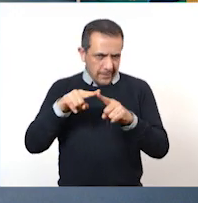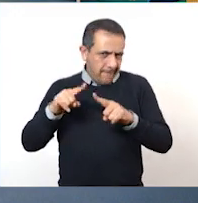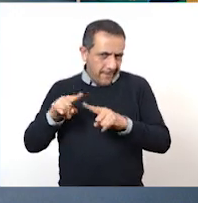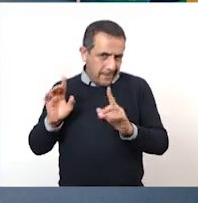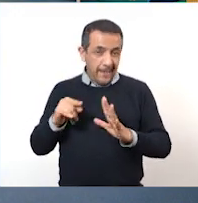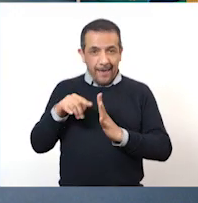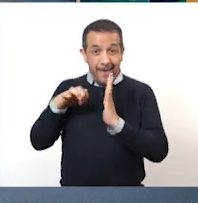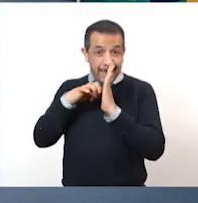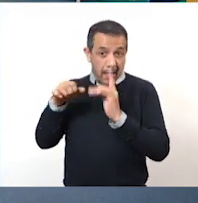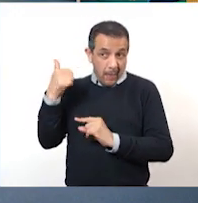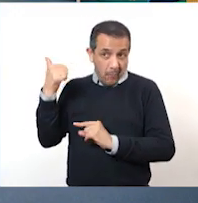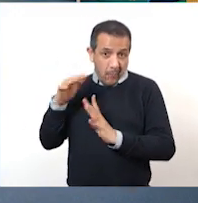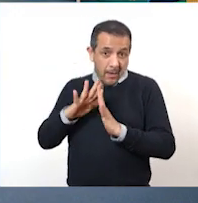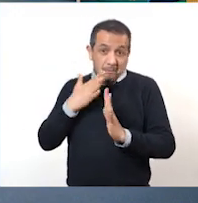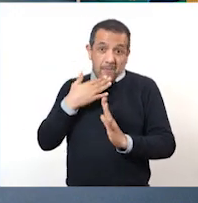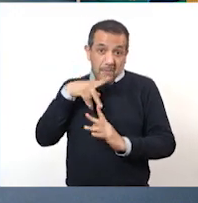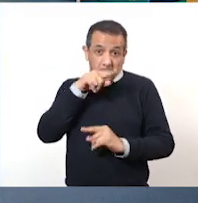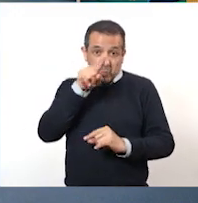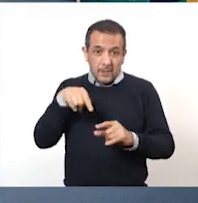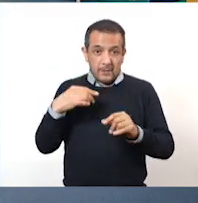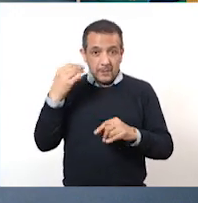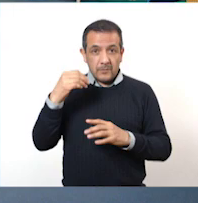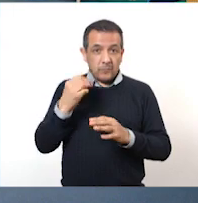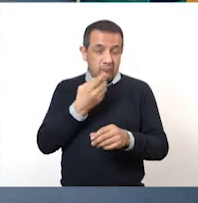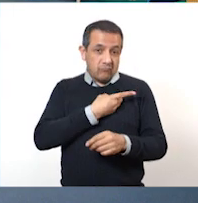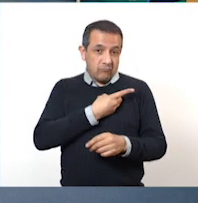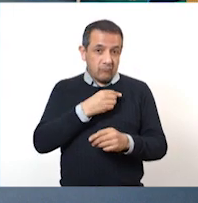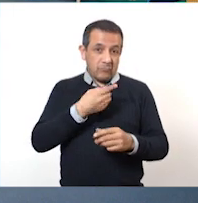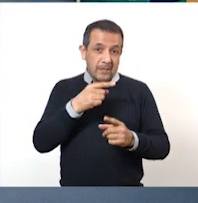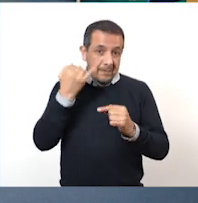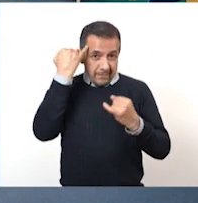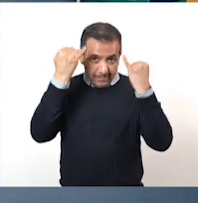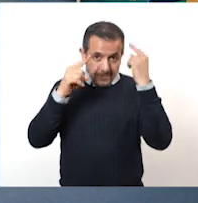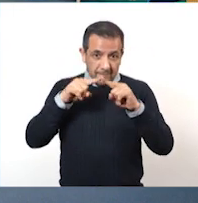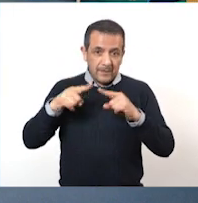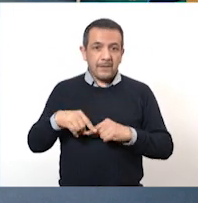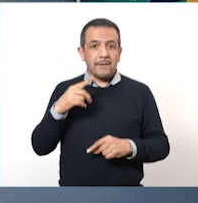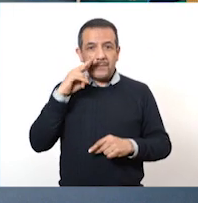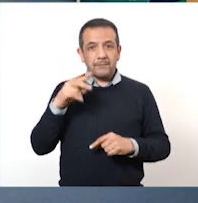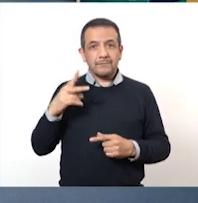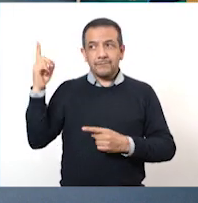hacer las suyas. Vamos a ver si me sale esta, ¿eh, Carlita? Ahí está, mira.